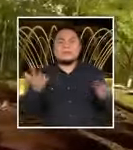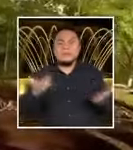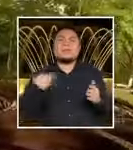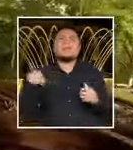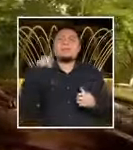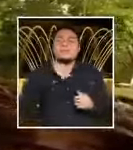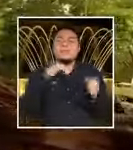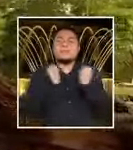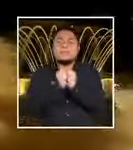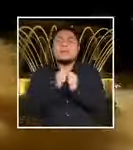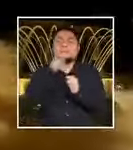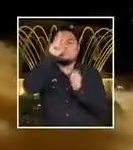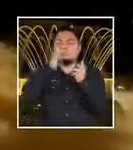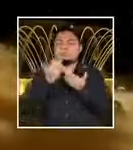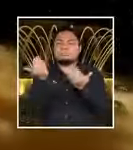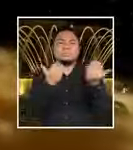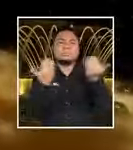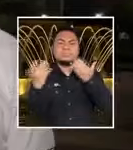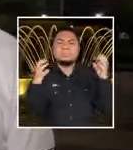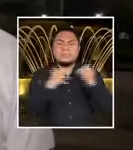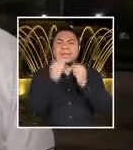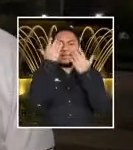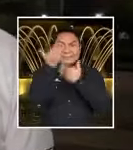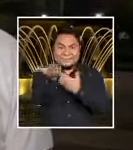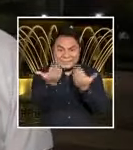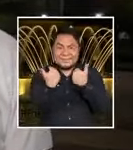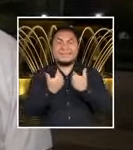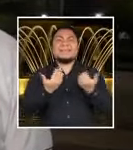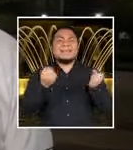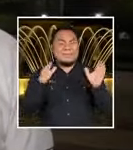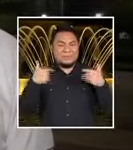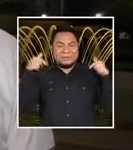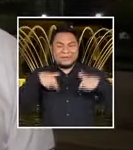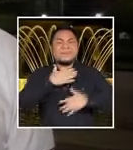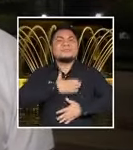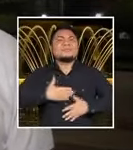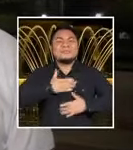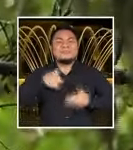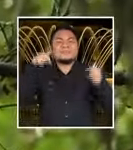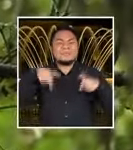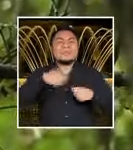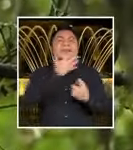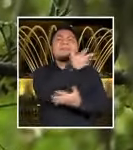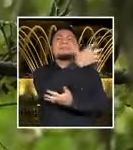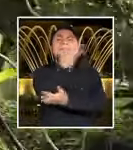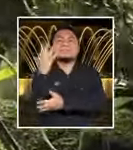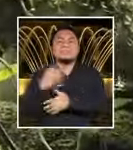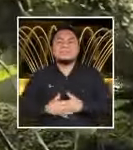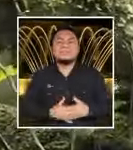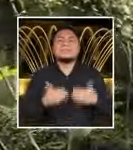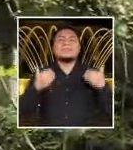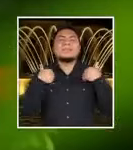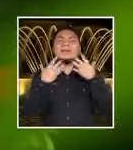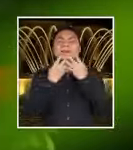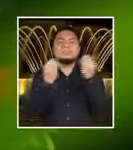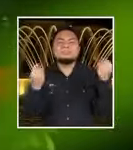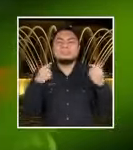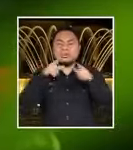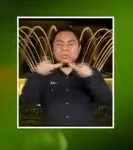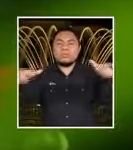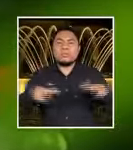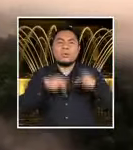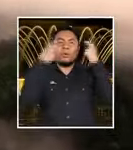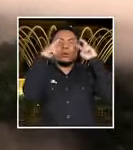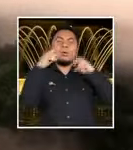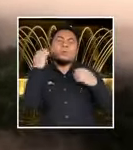nuestros connacionales, los esperamos, compatriotas, para que disfruten de nuestra naturaleza. Tenemos los destinos